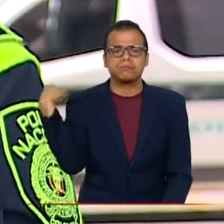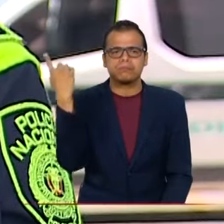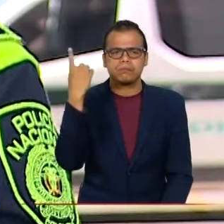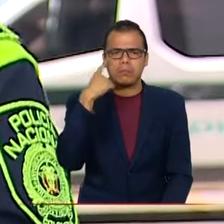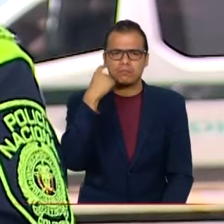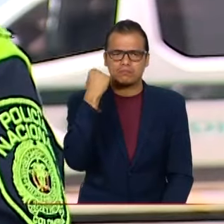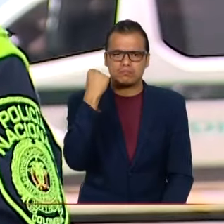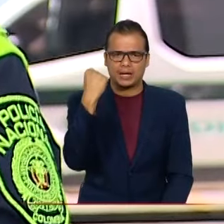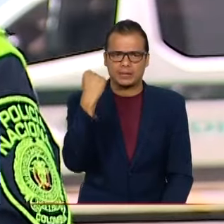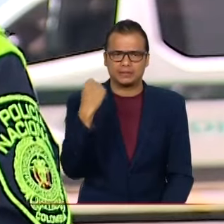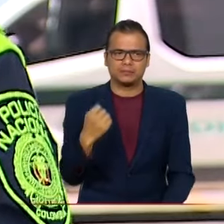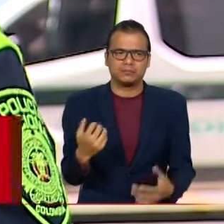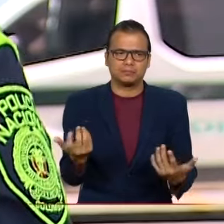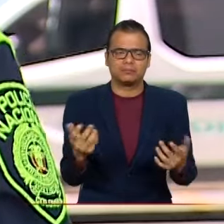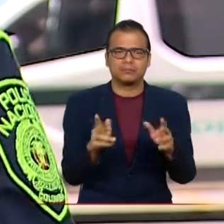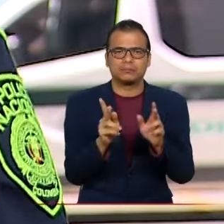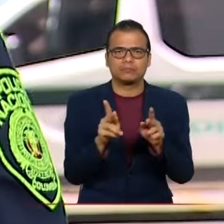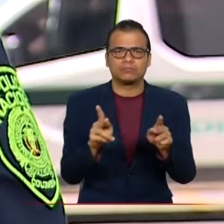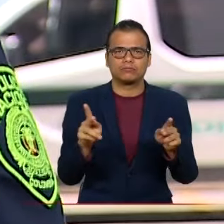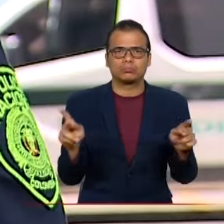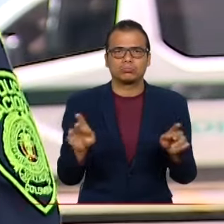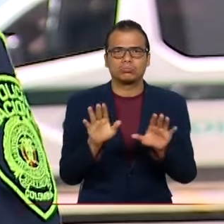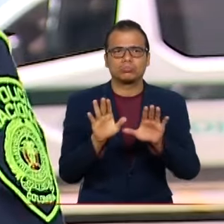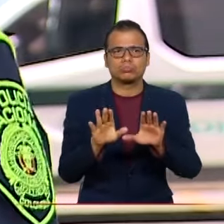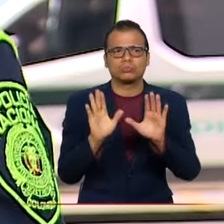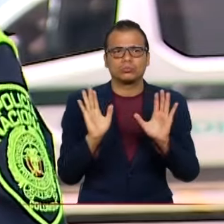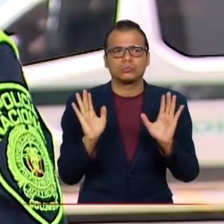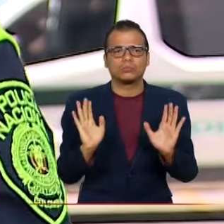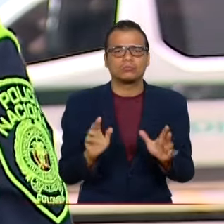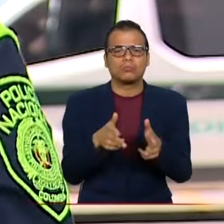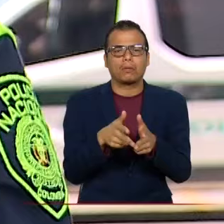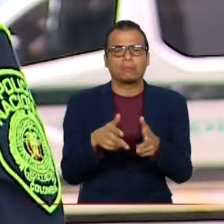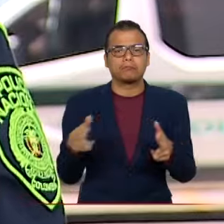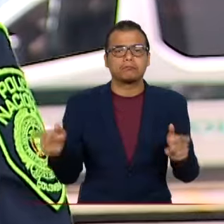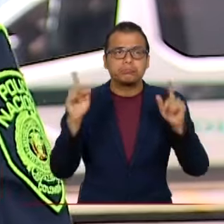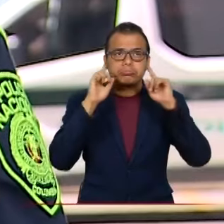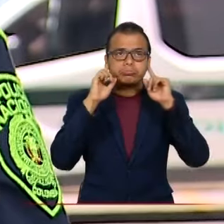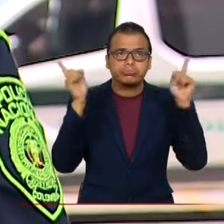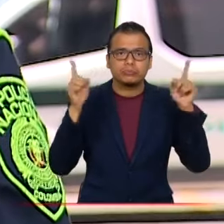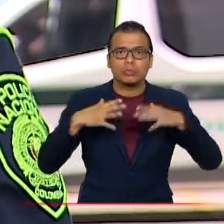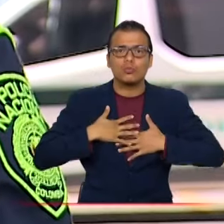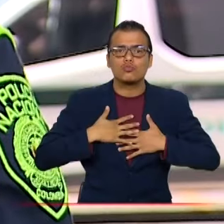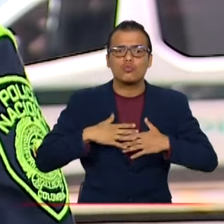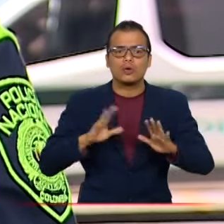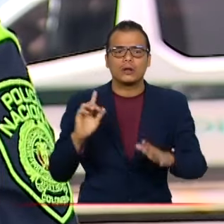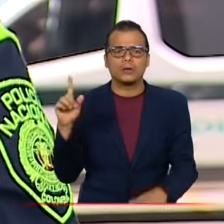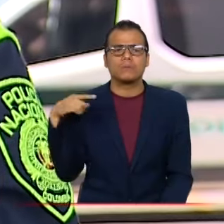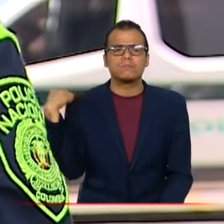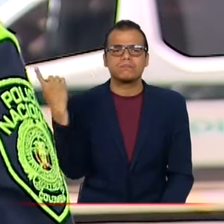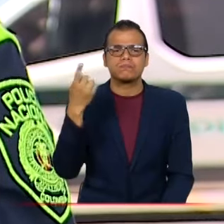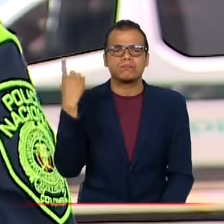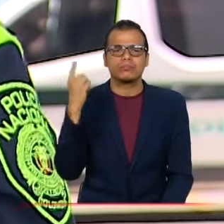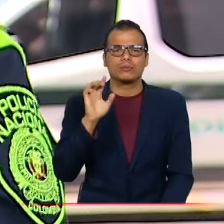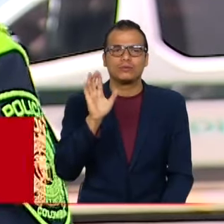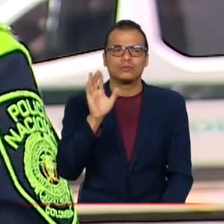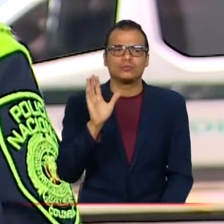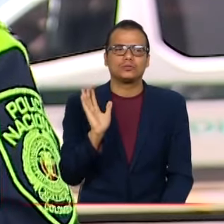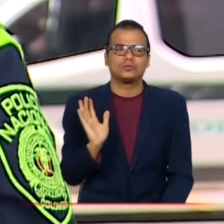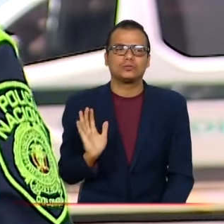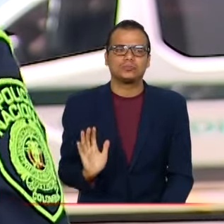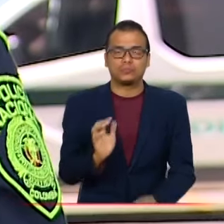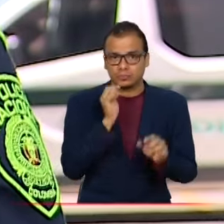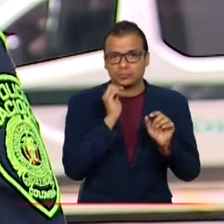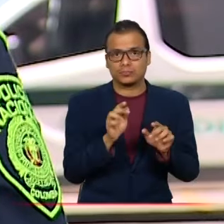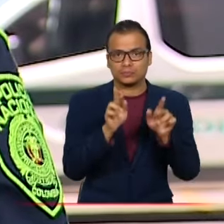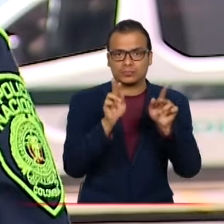no siempre dejan parqueados sus vehículos donde deben hacerlo, en lugares autorizados, sino que lo dejan en la calle, donde cualquier persona, como ese